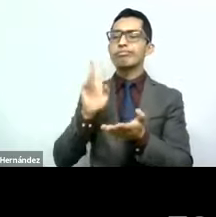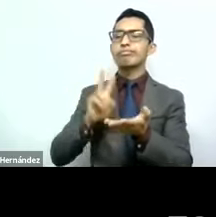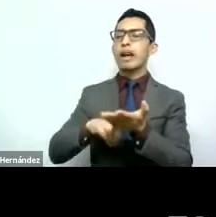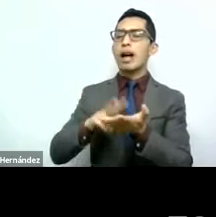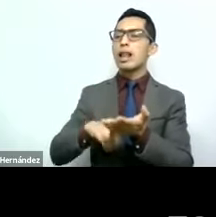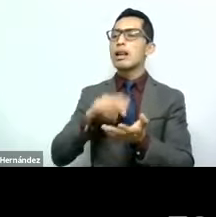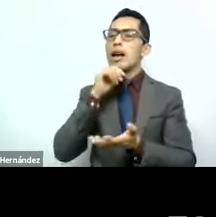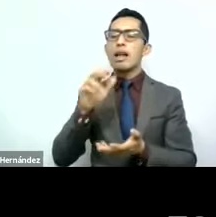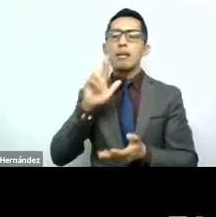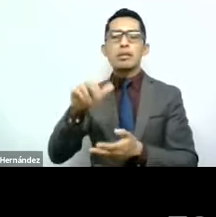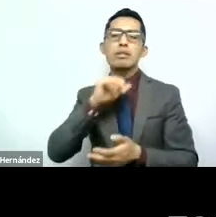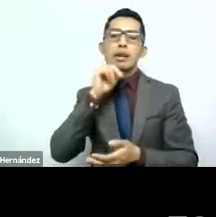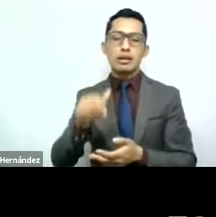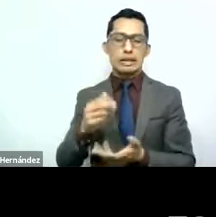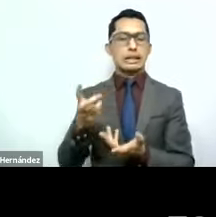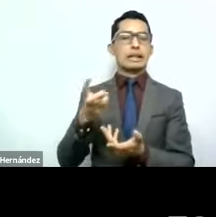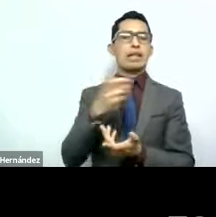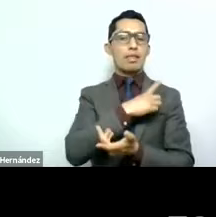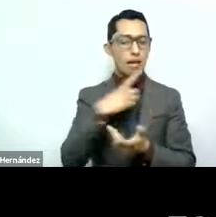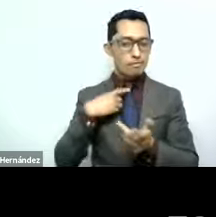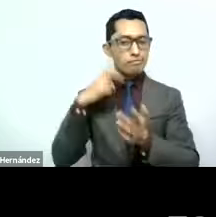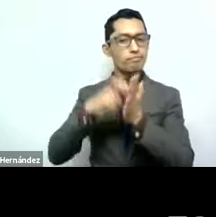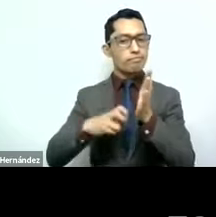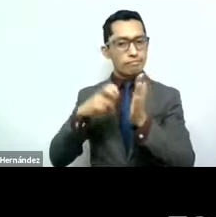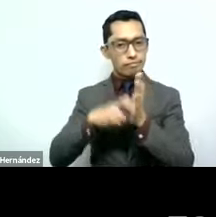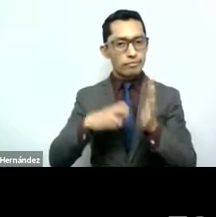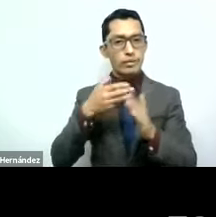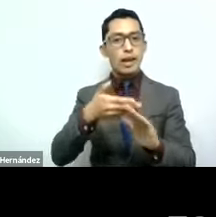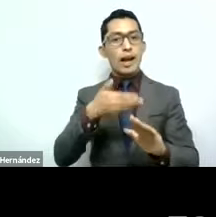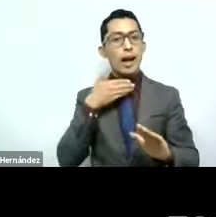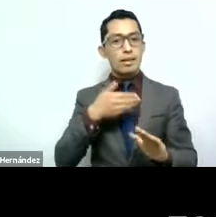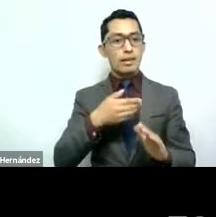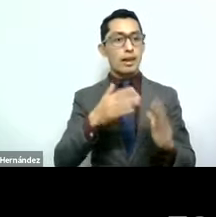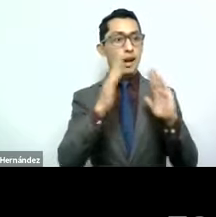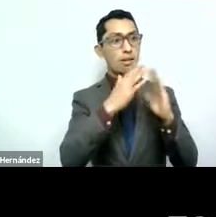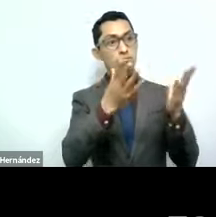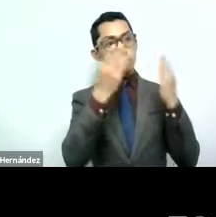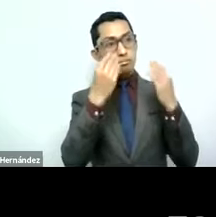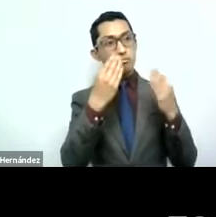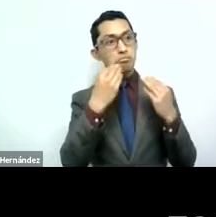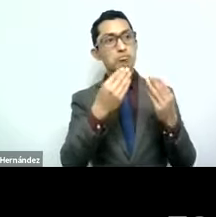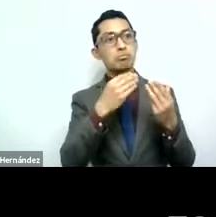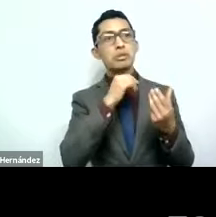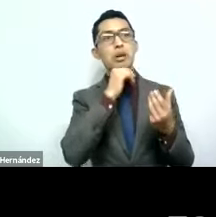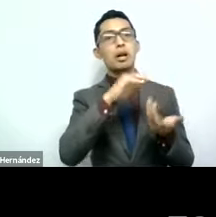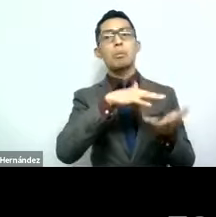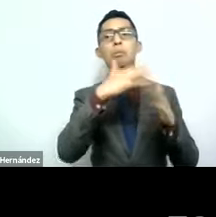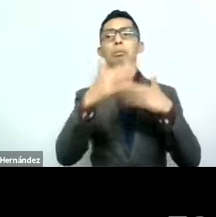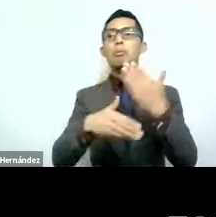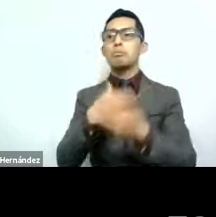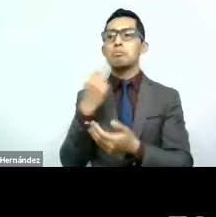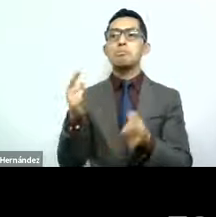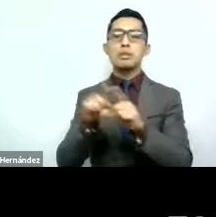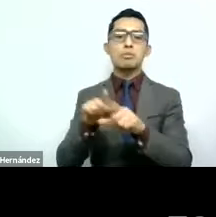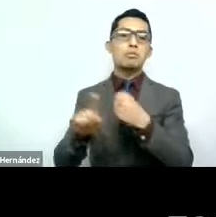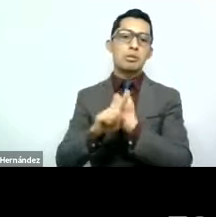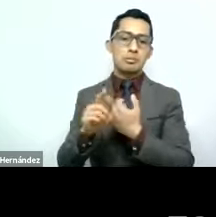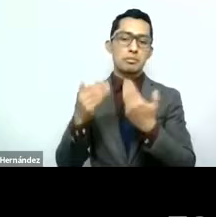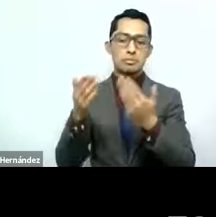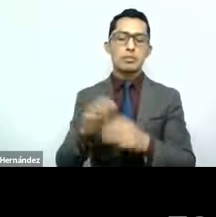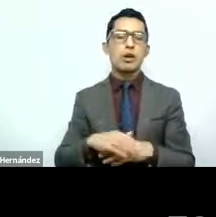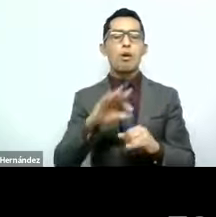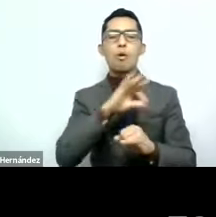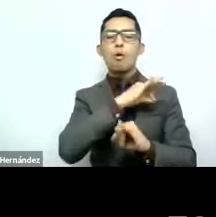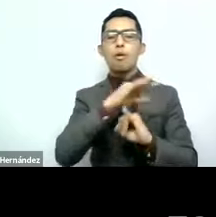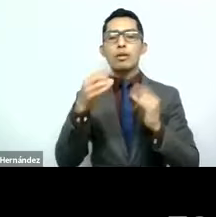gran trabajo por hacer en ese ámbito, pues desde la educación que recibimos en casa. El último caso que voy a tocar